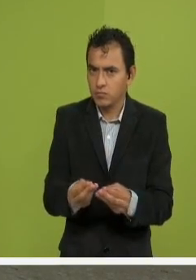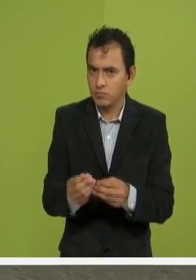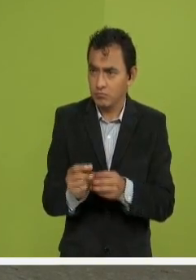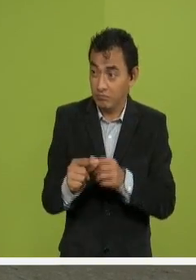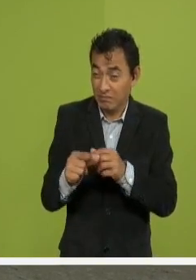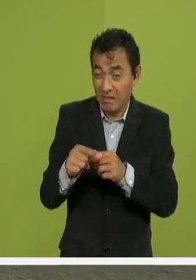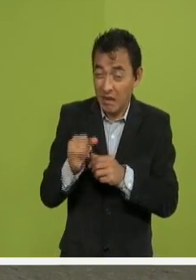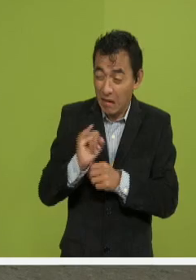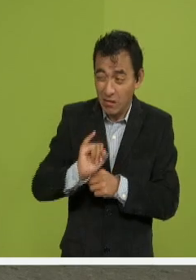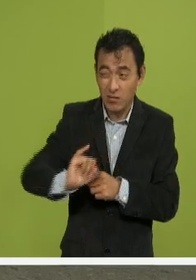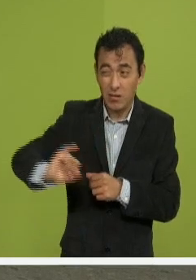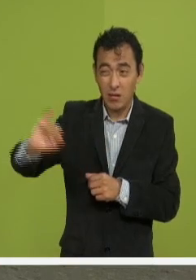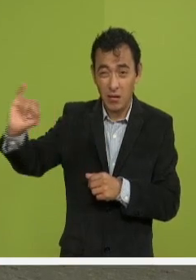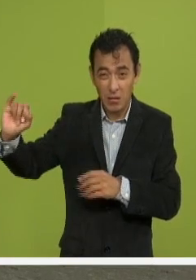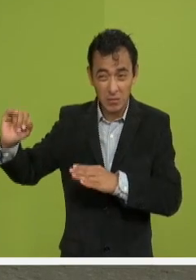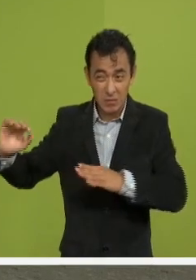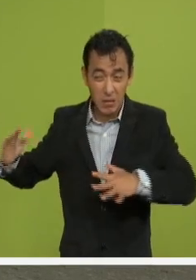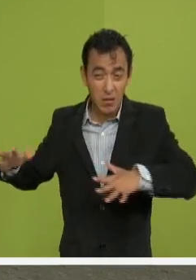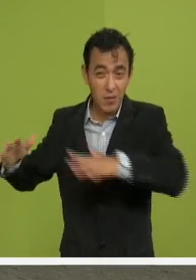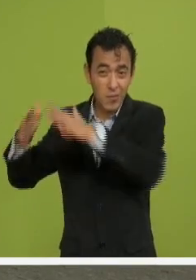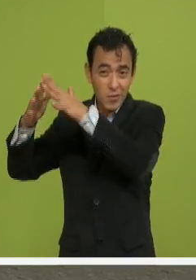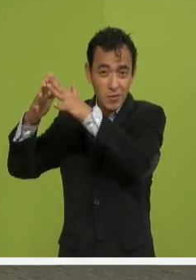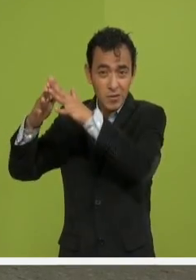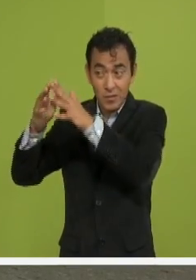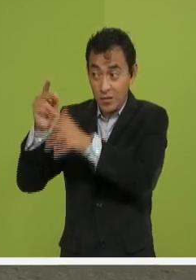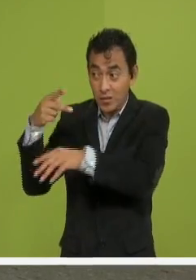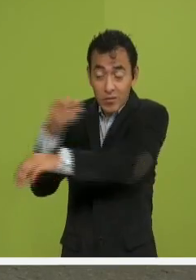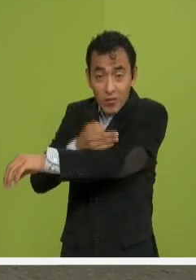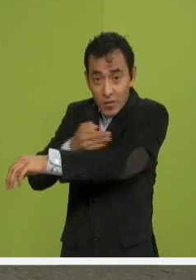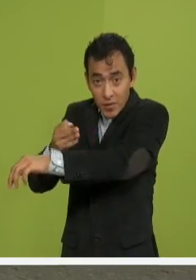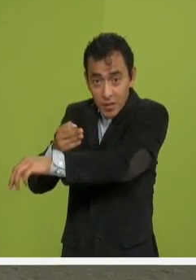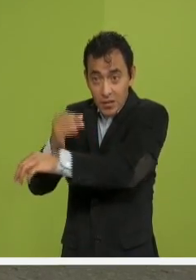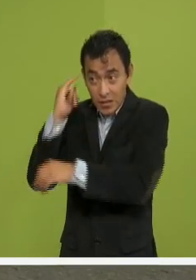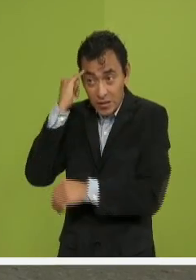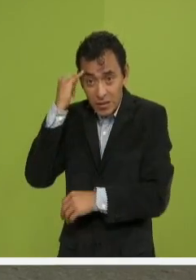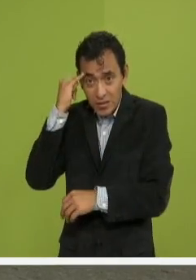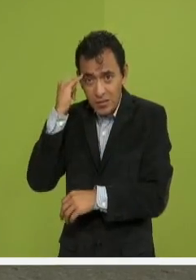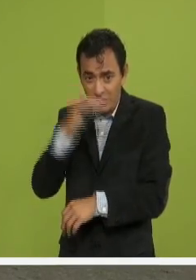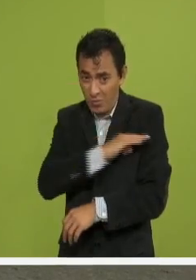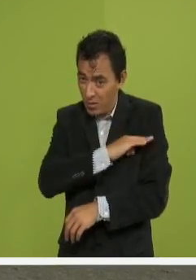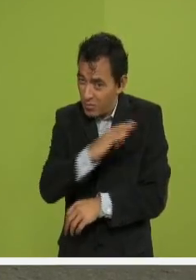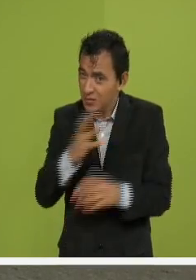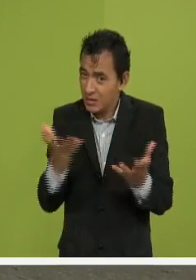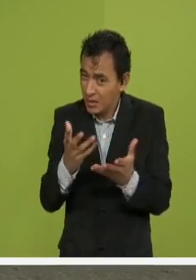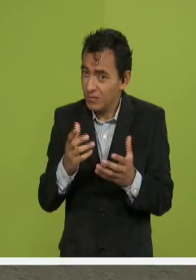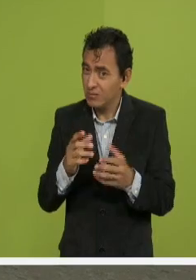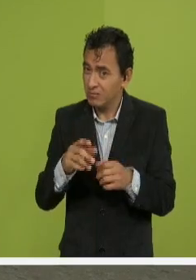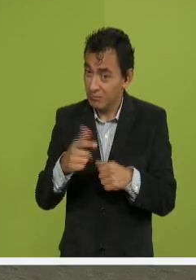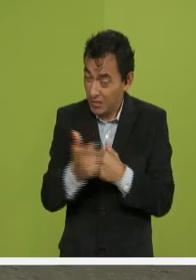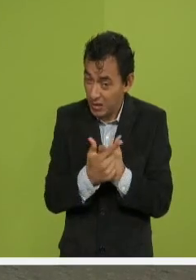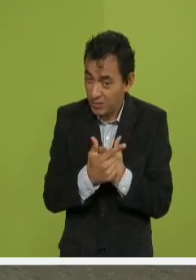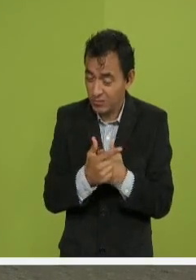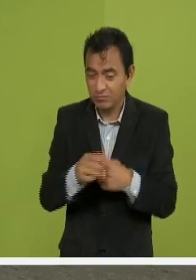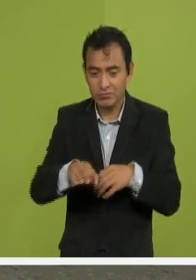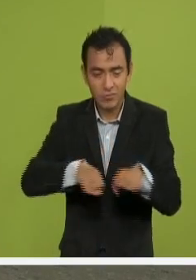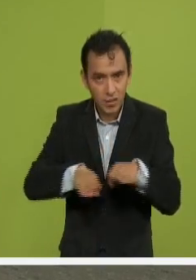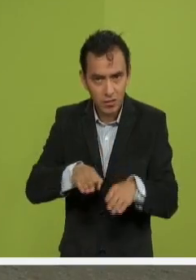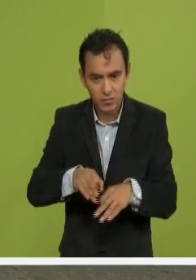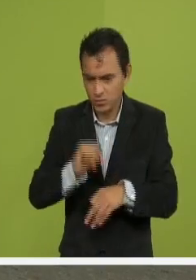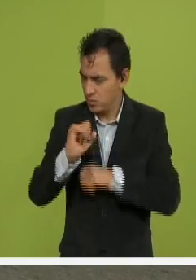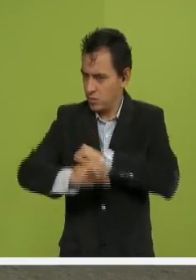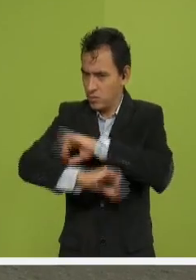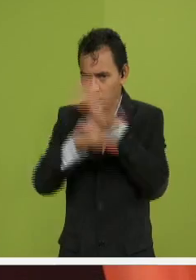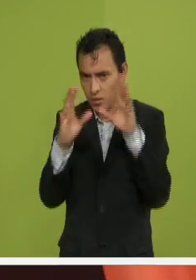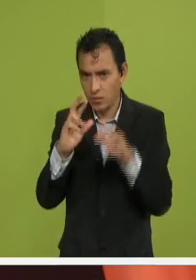sierra, que pertenece a una familia indígena y que está trabajando? ¿Podemos hacer algo? Sí, definitivamente. Primero, reconocer